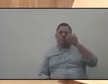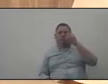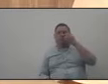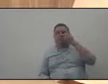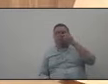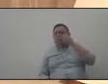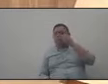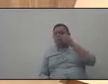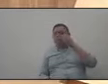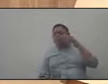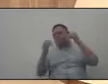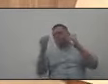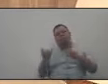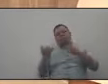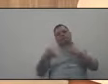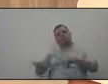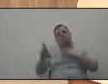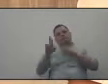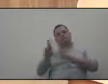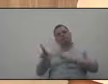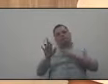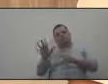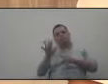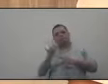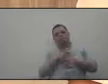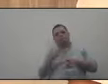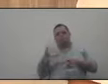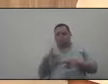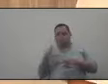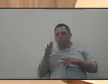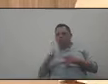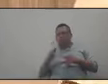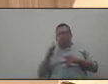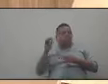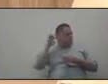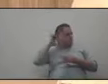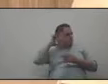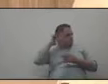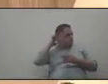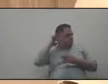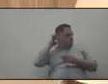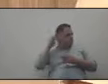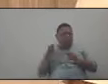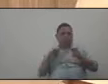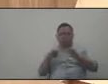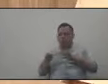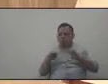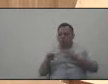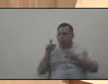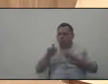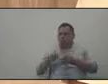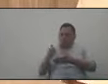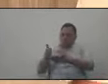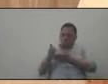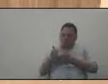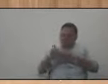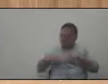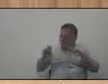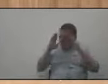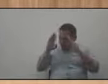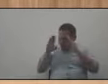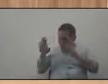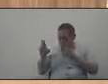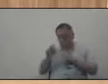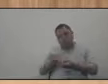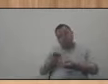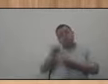Es de resaltar la labor de que las instituciones de salud que pertenecen a nuestra red que han sorteado a ayudarnos a atender todos los casos que